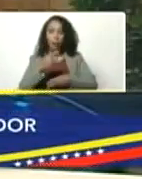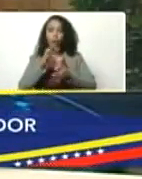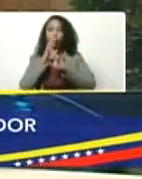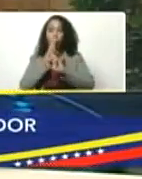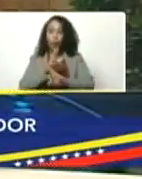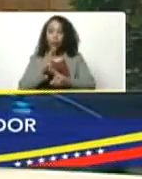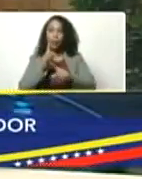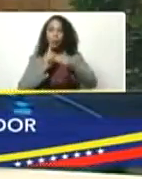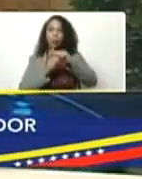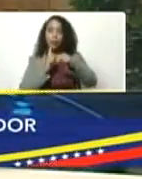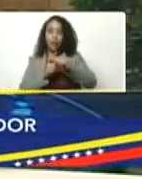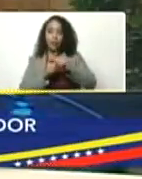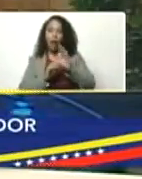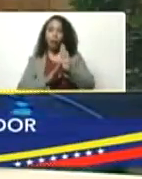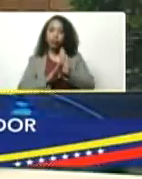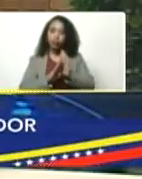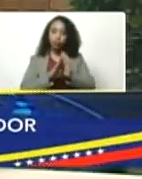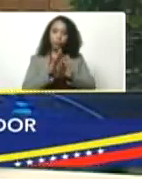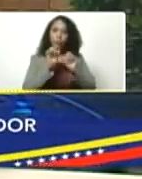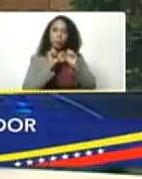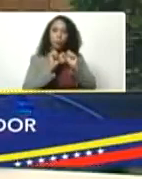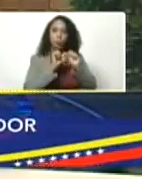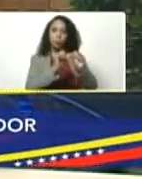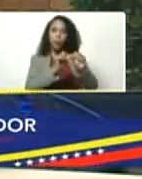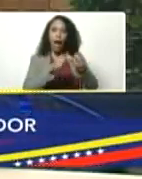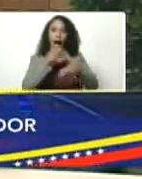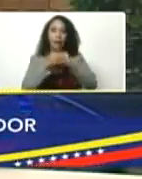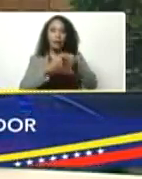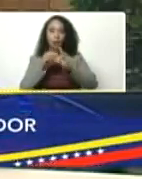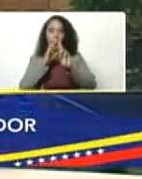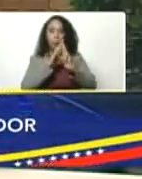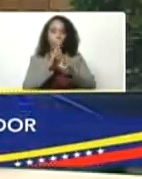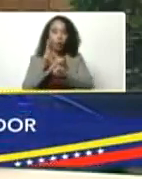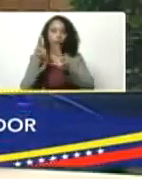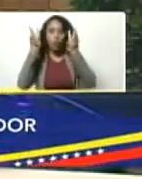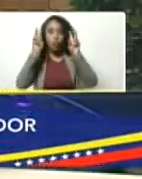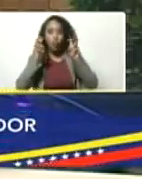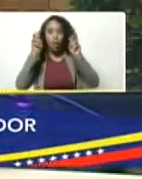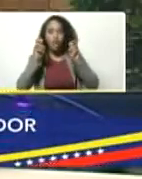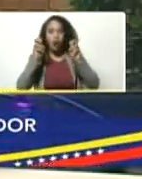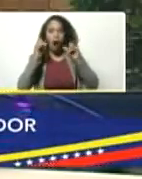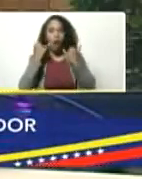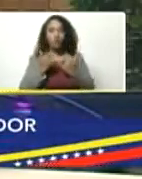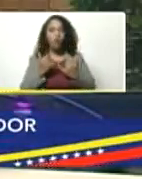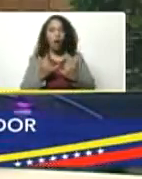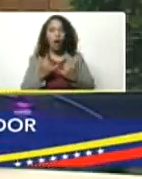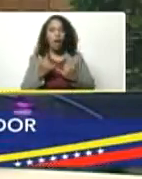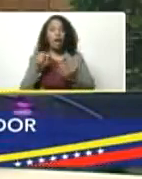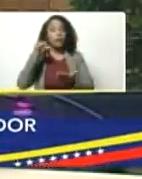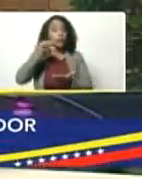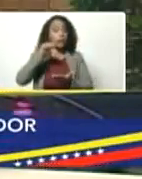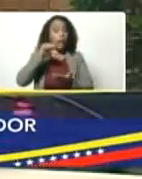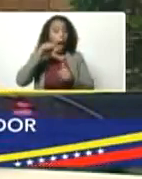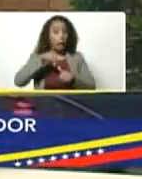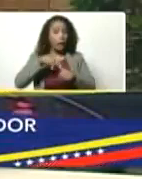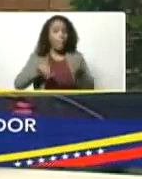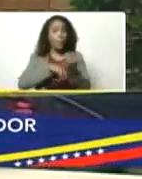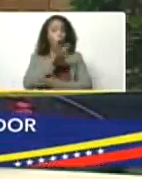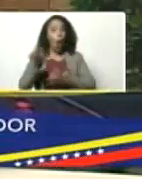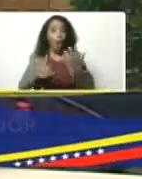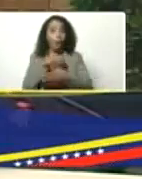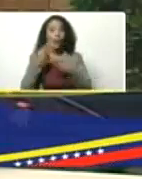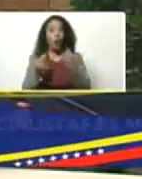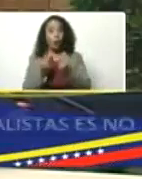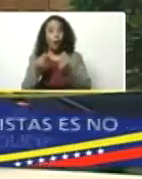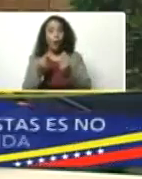acertadas, permanentes, dando respuestas novedosas, en medio de una economía de guerra, en medio